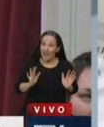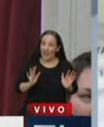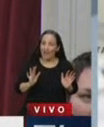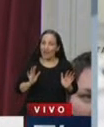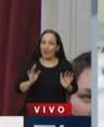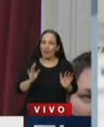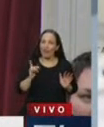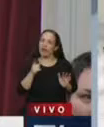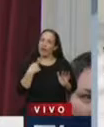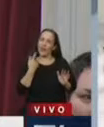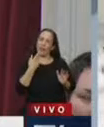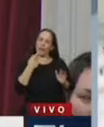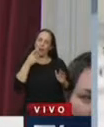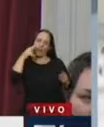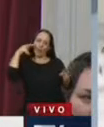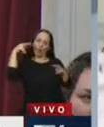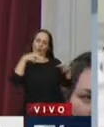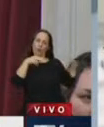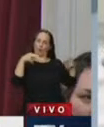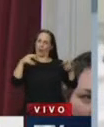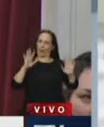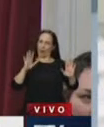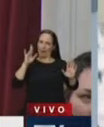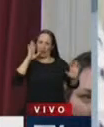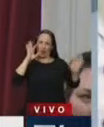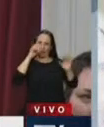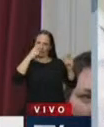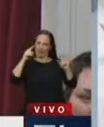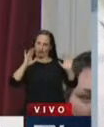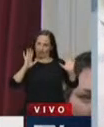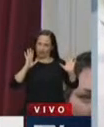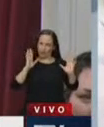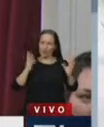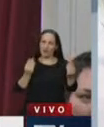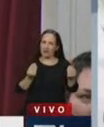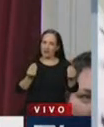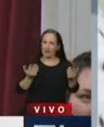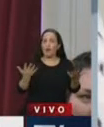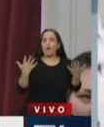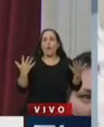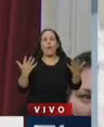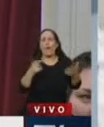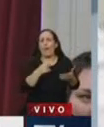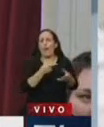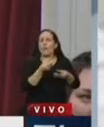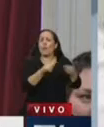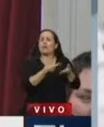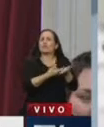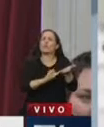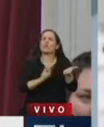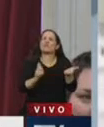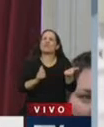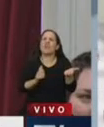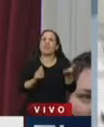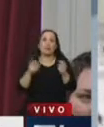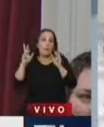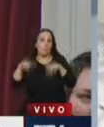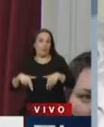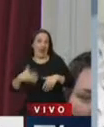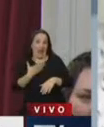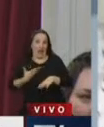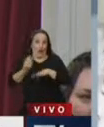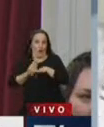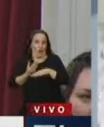pregunta. ¿Hubo discusión fuerte adentro de Juntos por el Cambio? Porque el PRO ya anticipó que se va a abstener. La coalición cívica